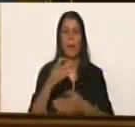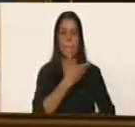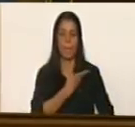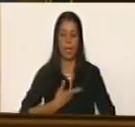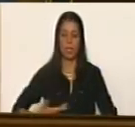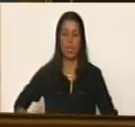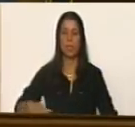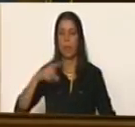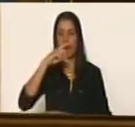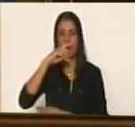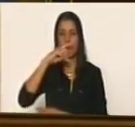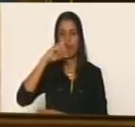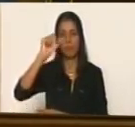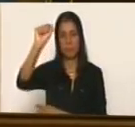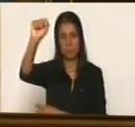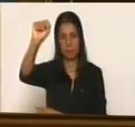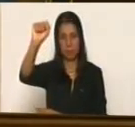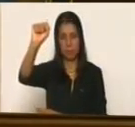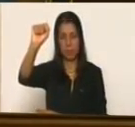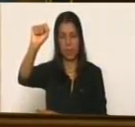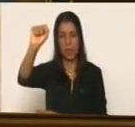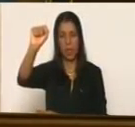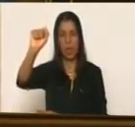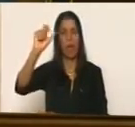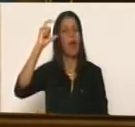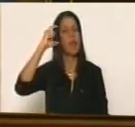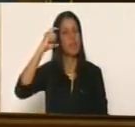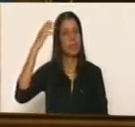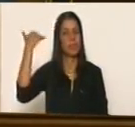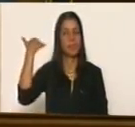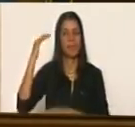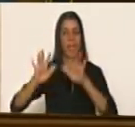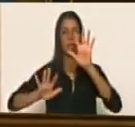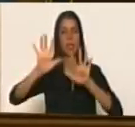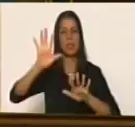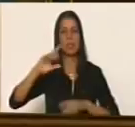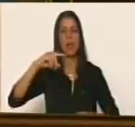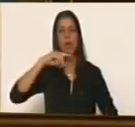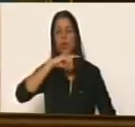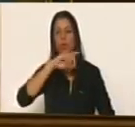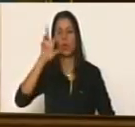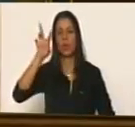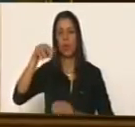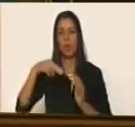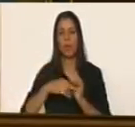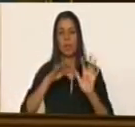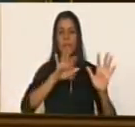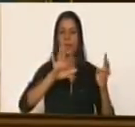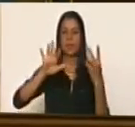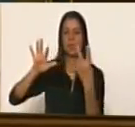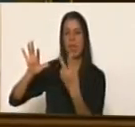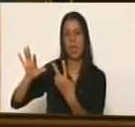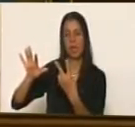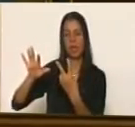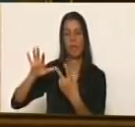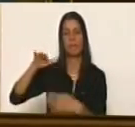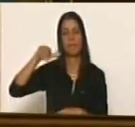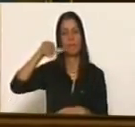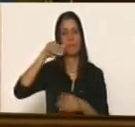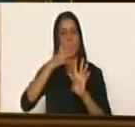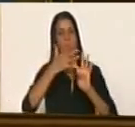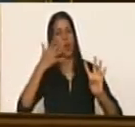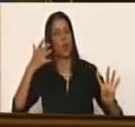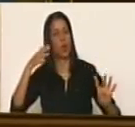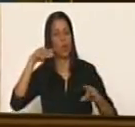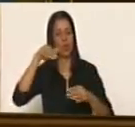presidente Nicolás Maduro, que en fecha 15 de octubre de 2017 se desarrolló el acto de votaciones